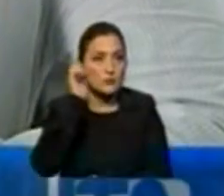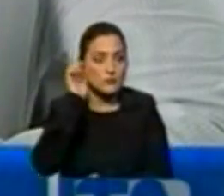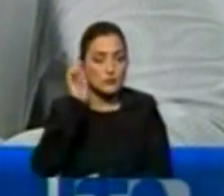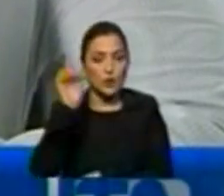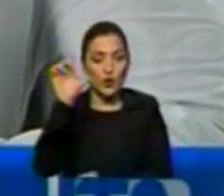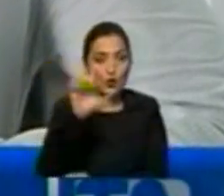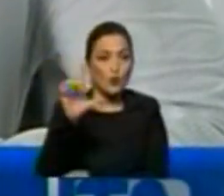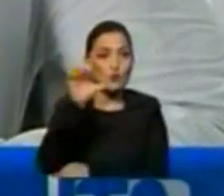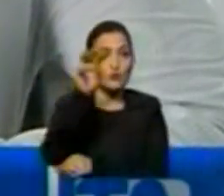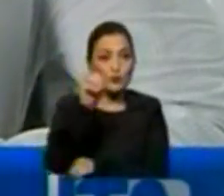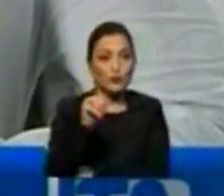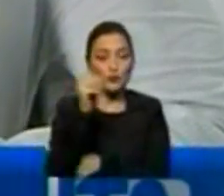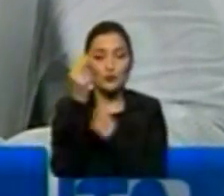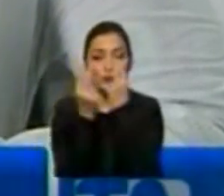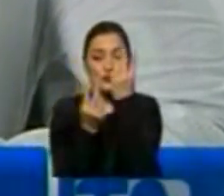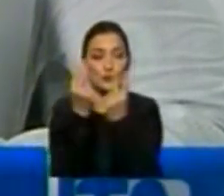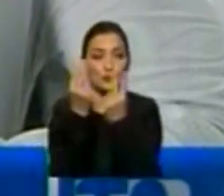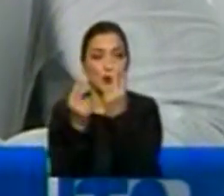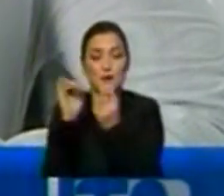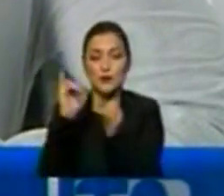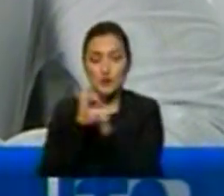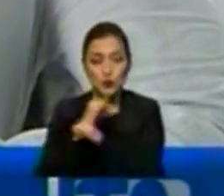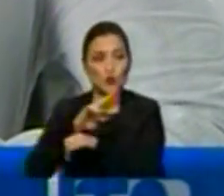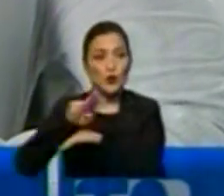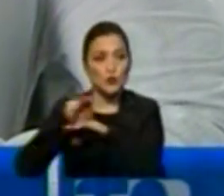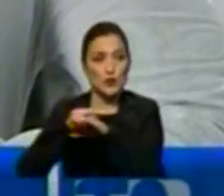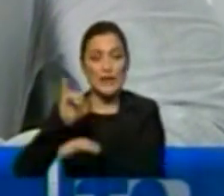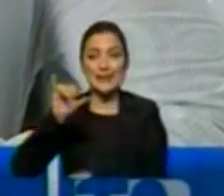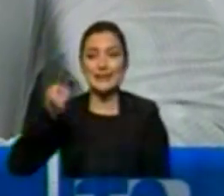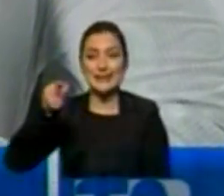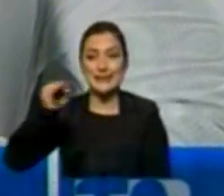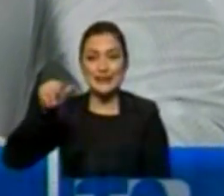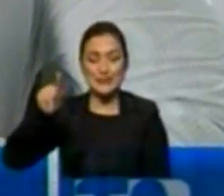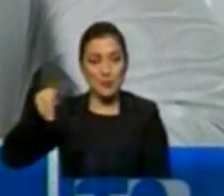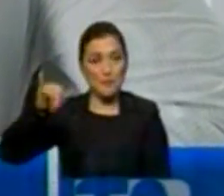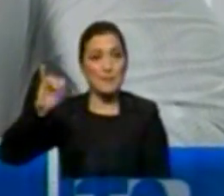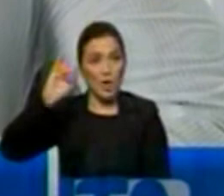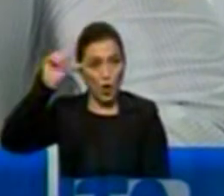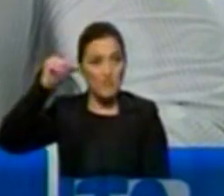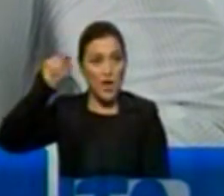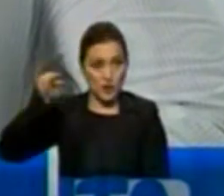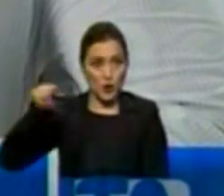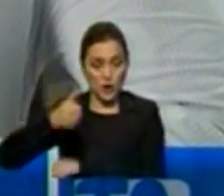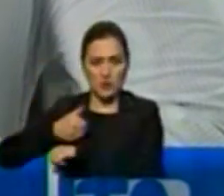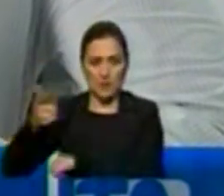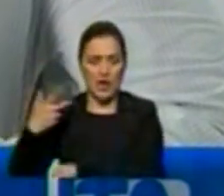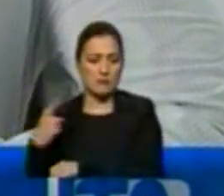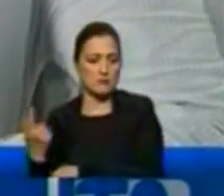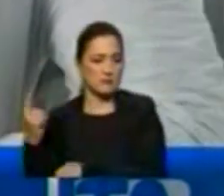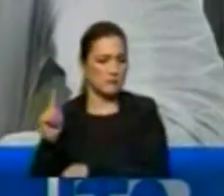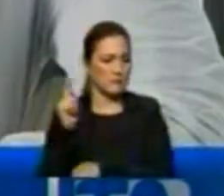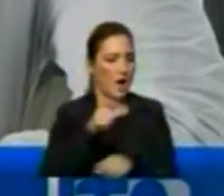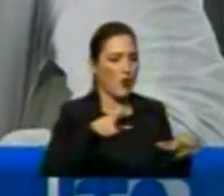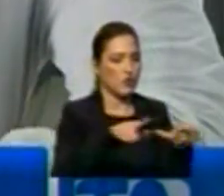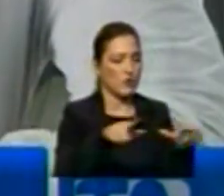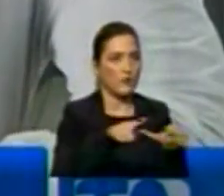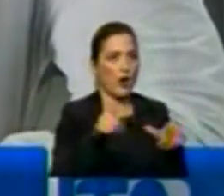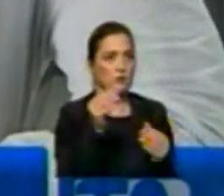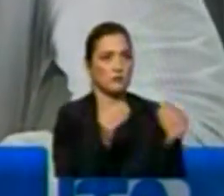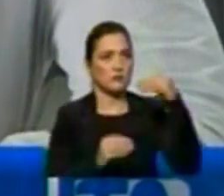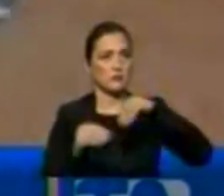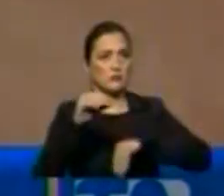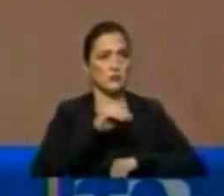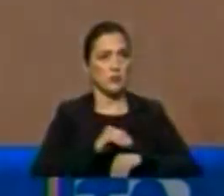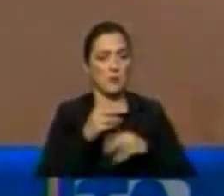que ser una visita por parte del INSPI para que nuestro laboratorio nos autorice, nos certifique que podemos realizar la prueba. Todavía no tenemos el